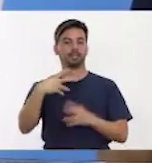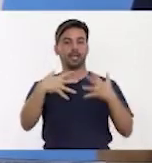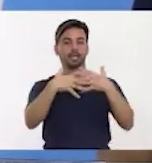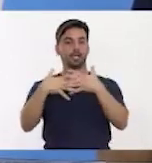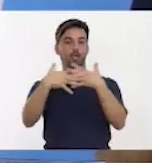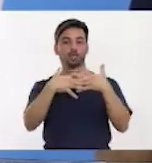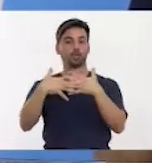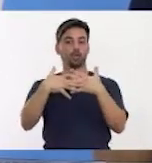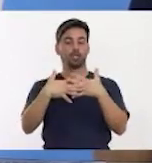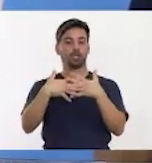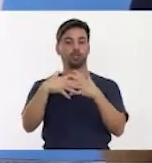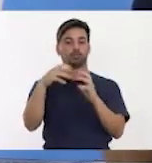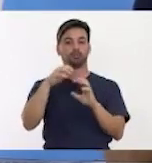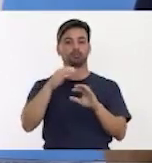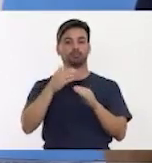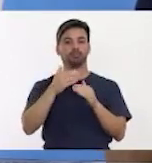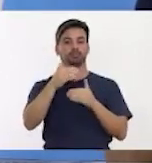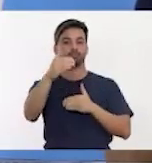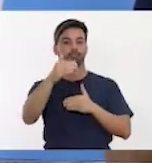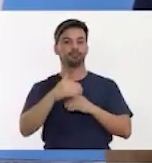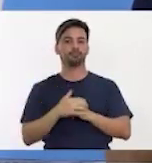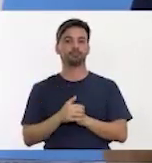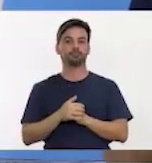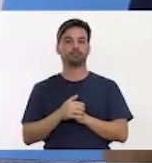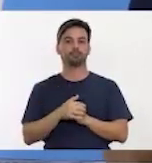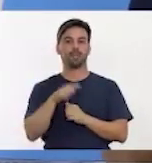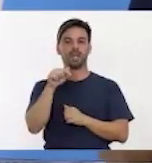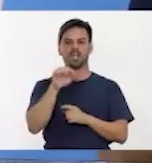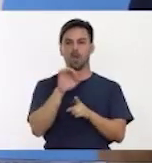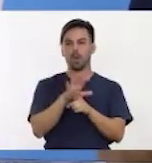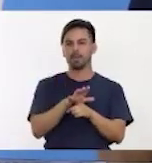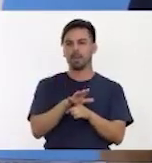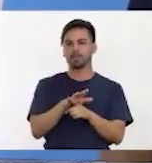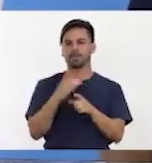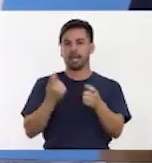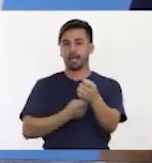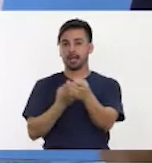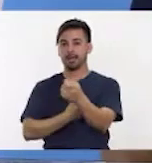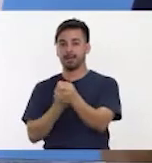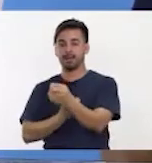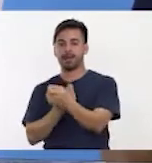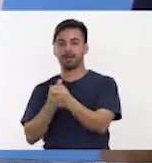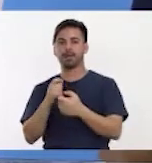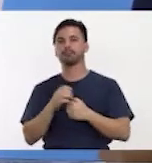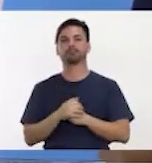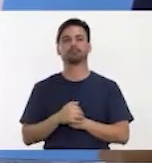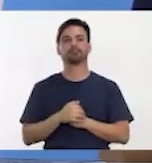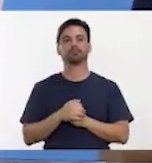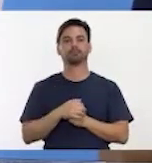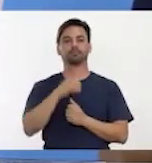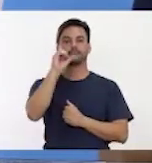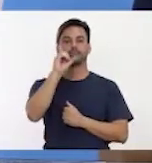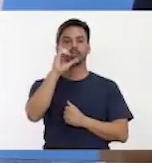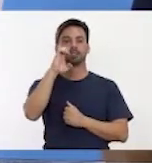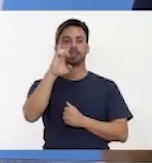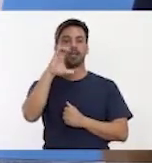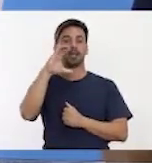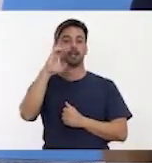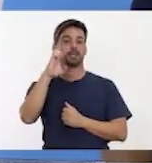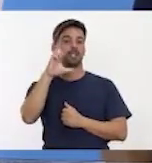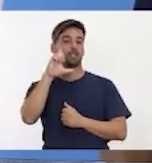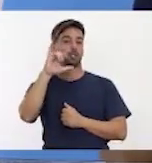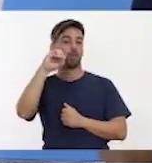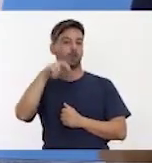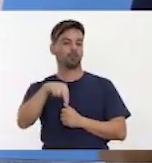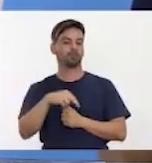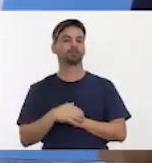Estados Unidos en dos naciones. Y este da origen a la Guerra de Secesión.